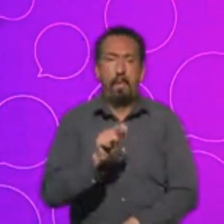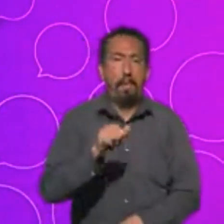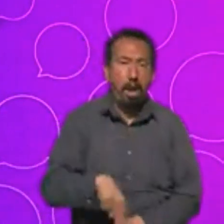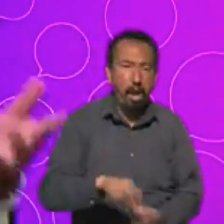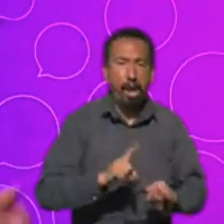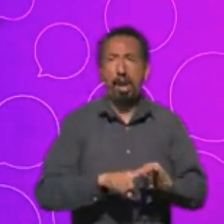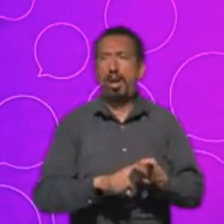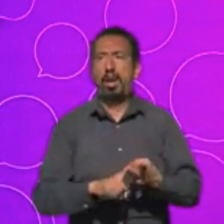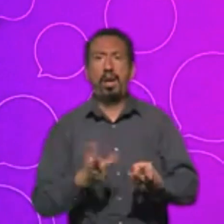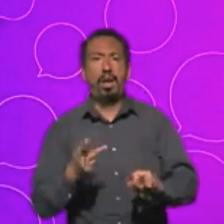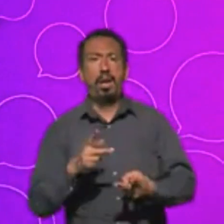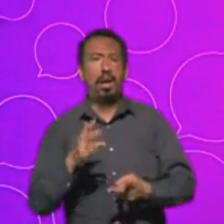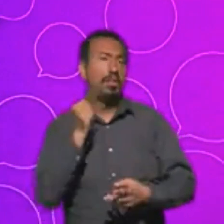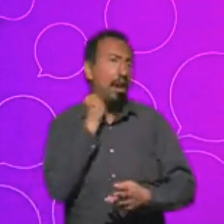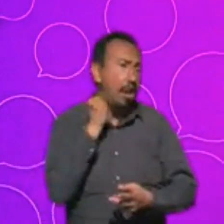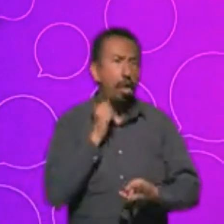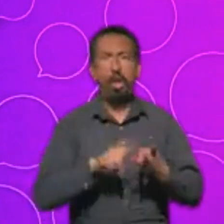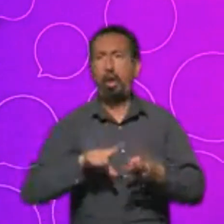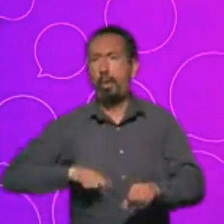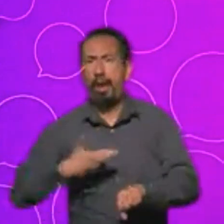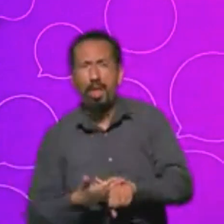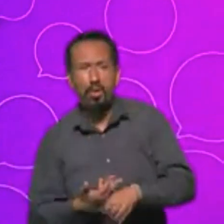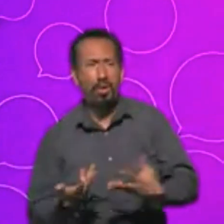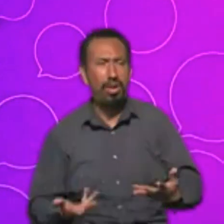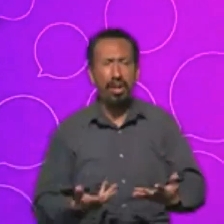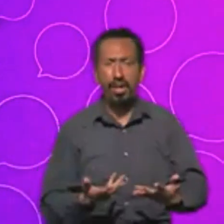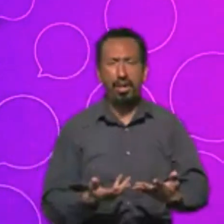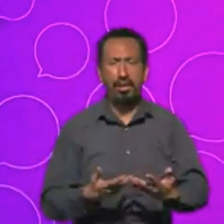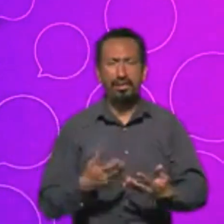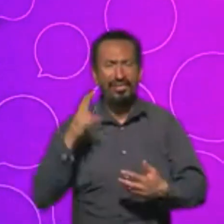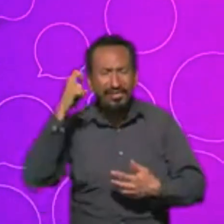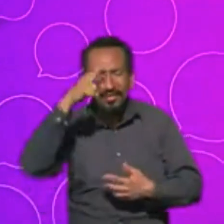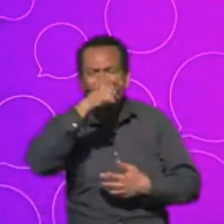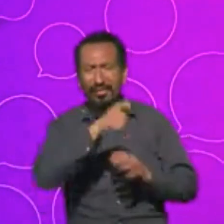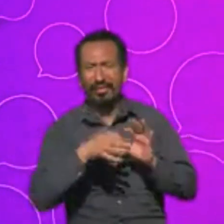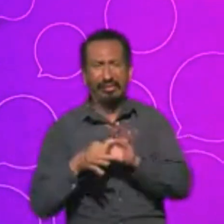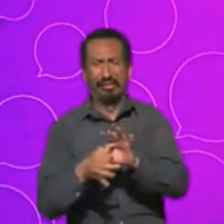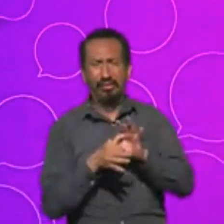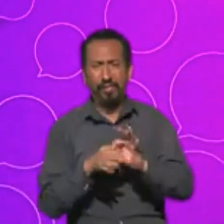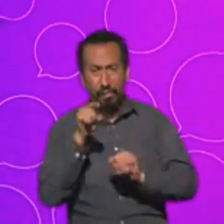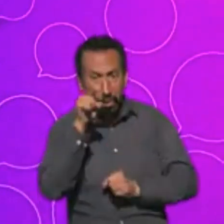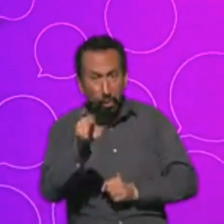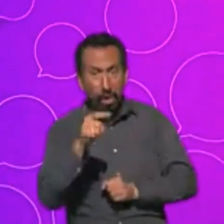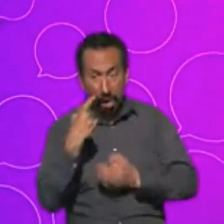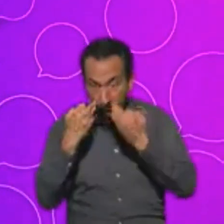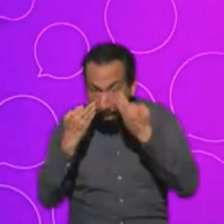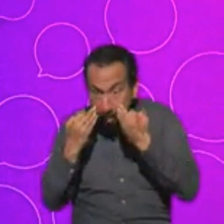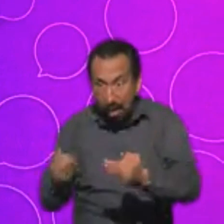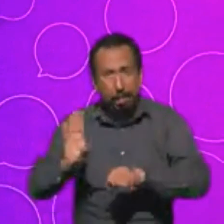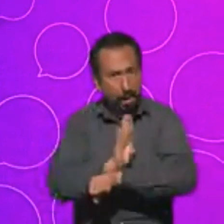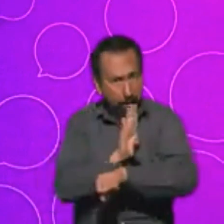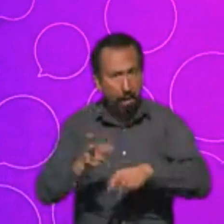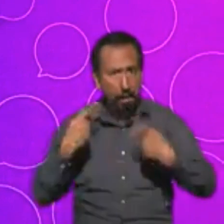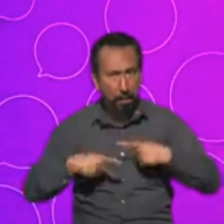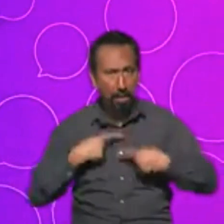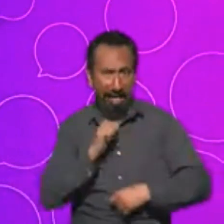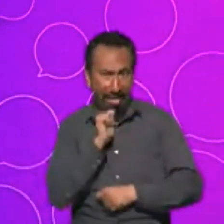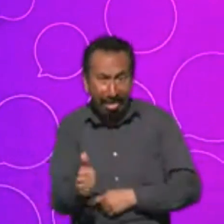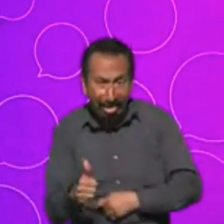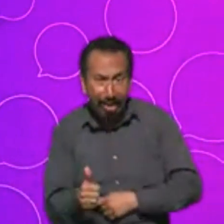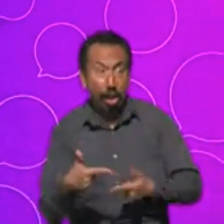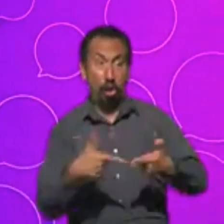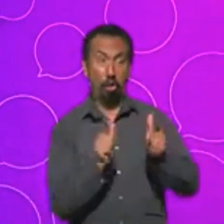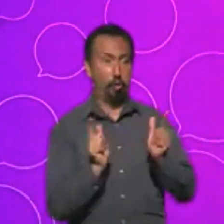al que al senador que al gobernador entonces ahí se se complican las cosas Si ustedes empezaran a ver más por los ciudadanos y menos por sus